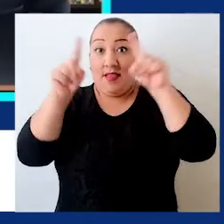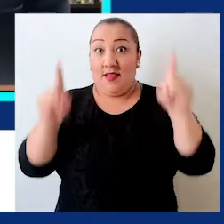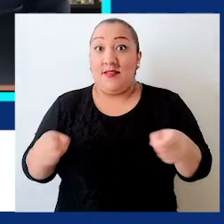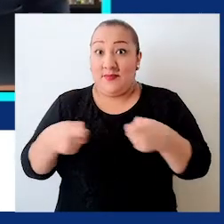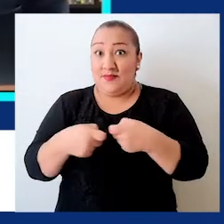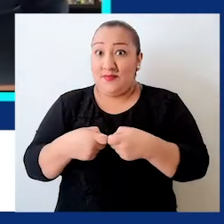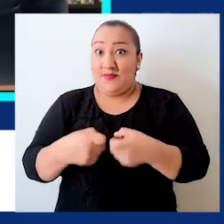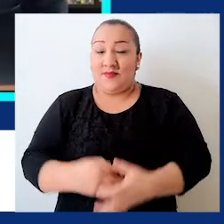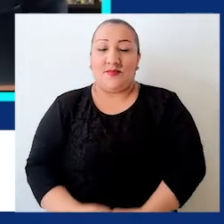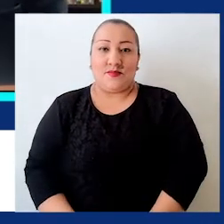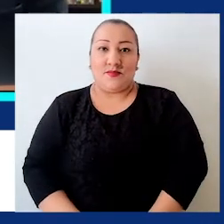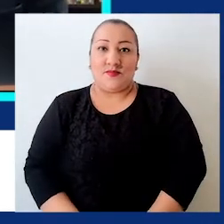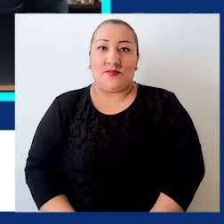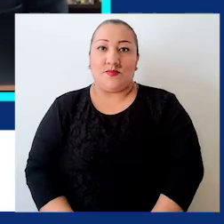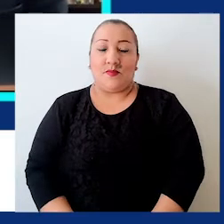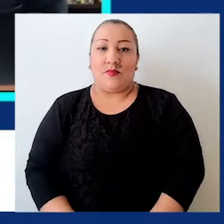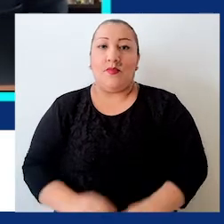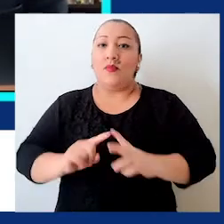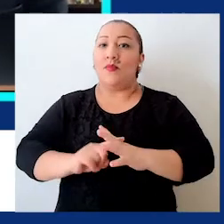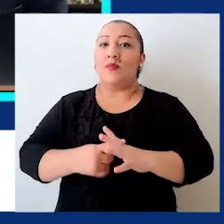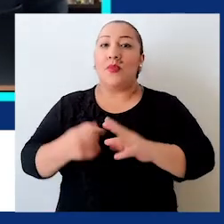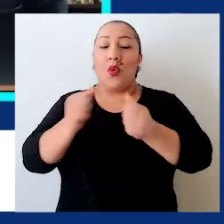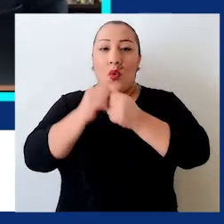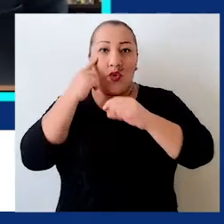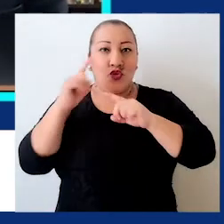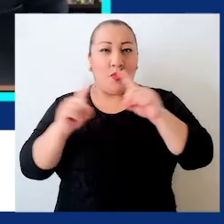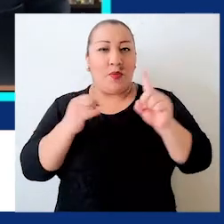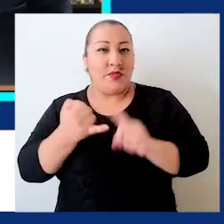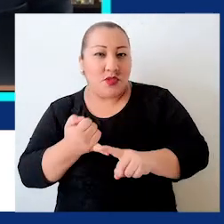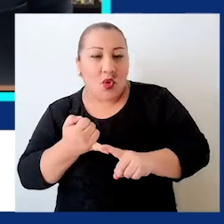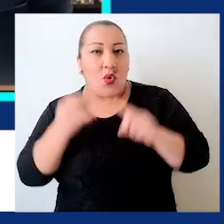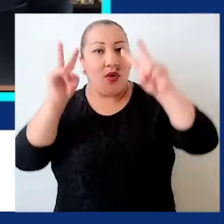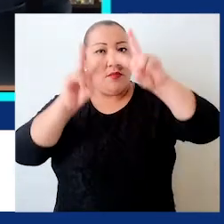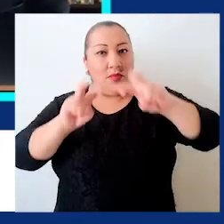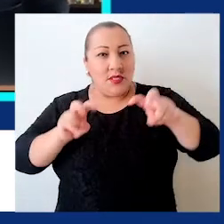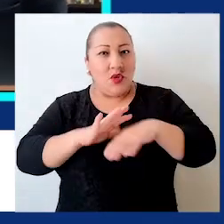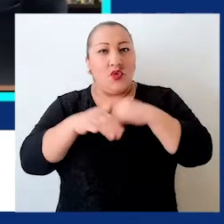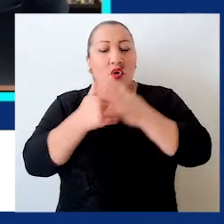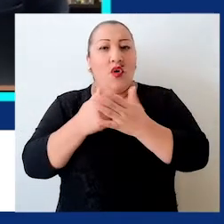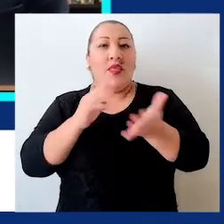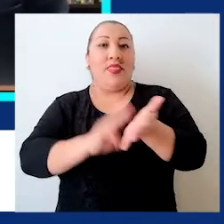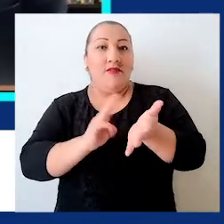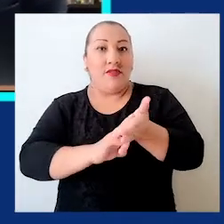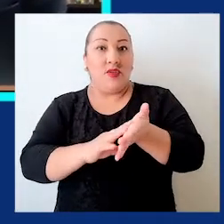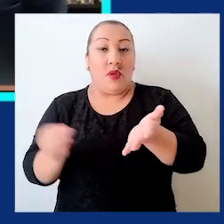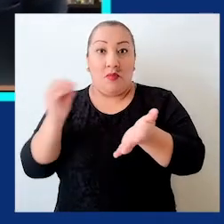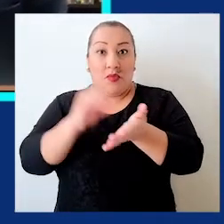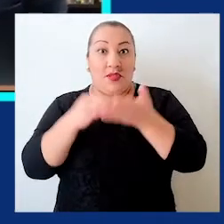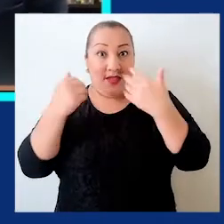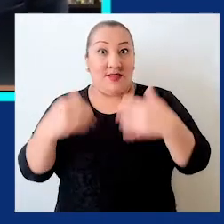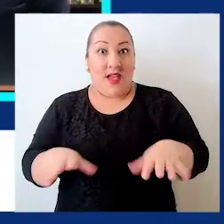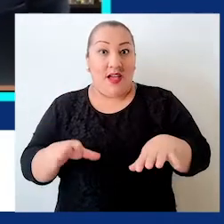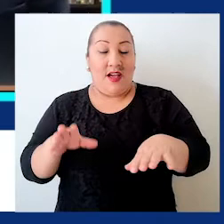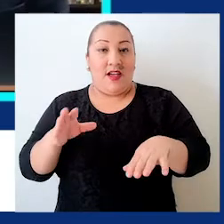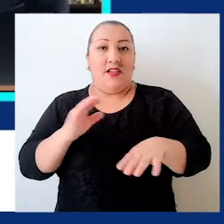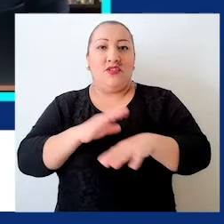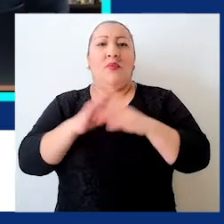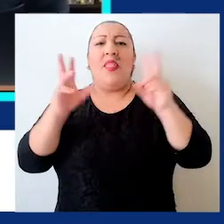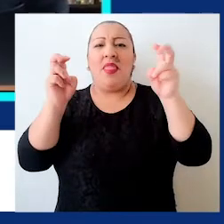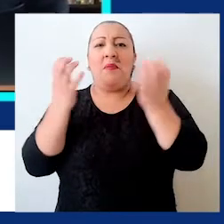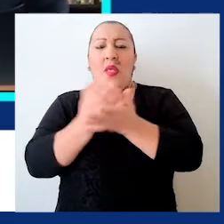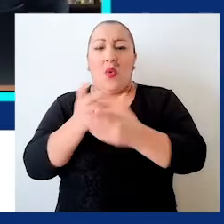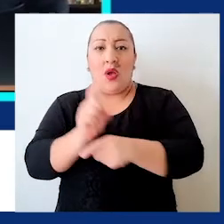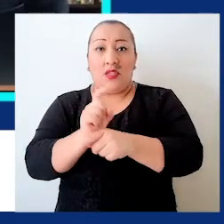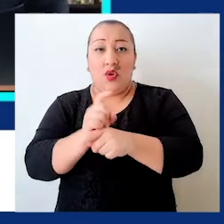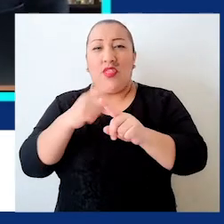de la emergencia sanitaria. A partir de las supervisiones e investigaciones que la Defensoría del Pueblo ha realizado sobre el sistema educativo